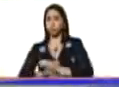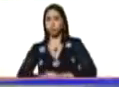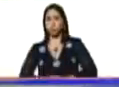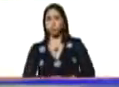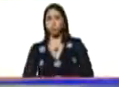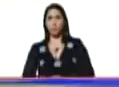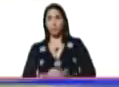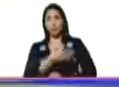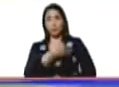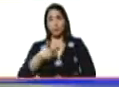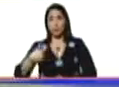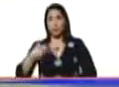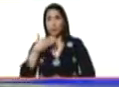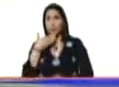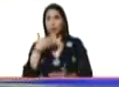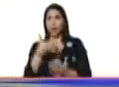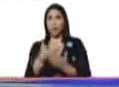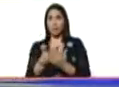Quiero agradecer